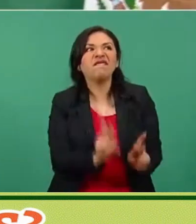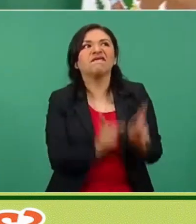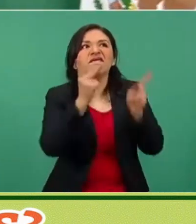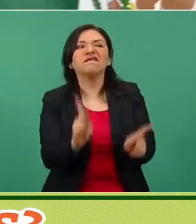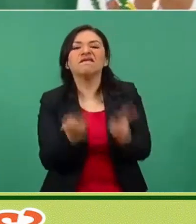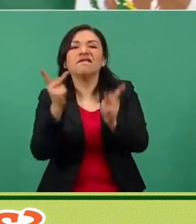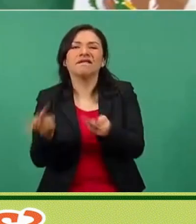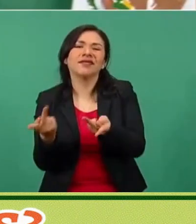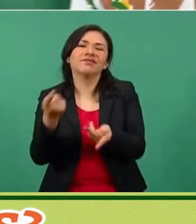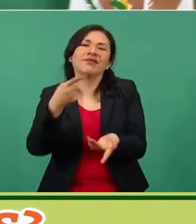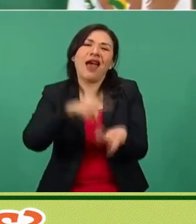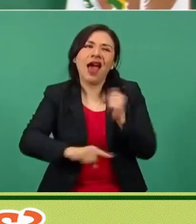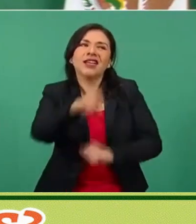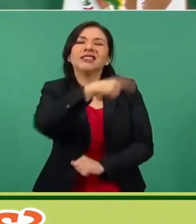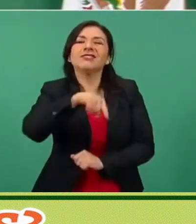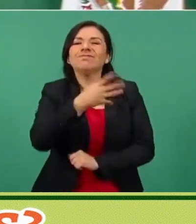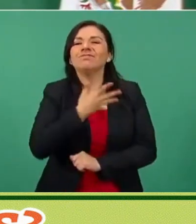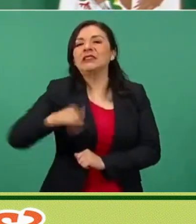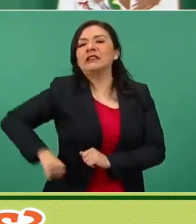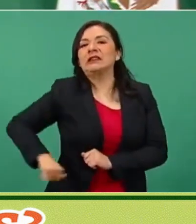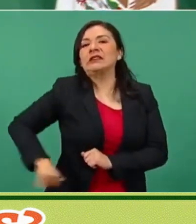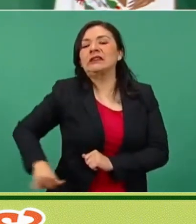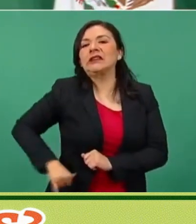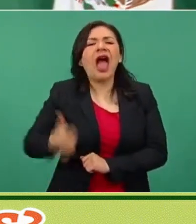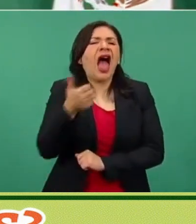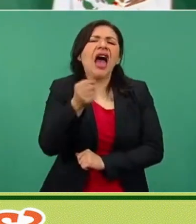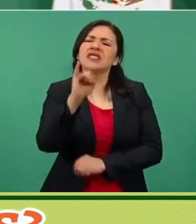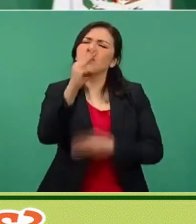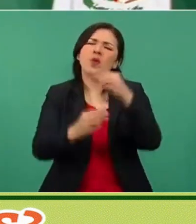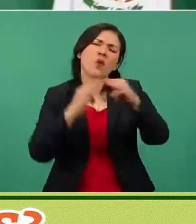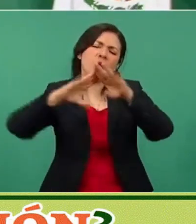que existen en el mundo.